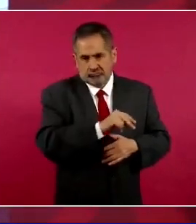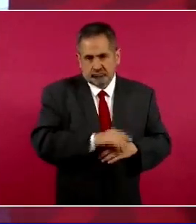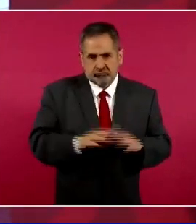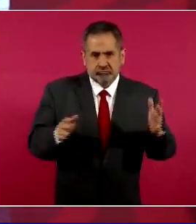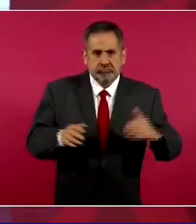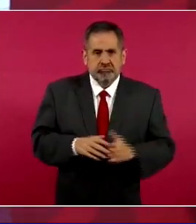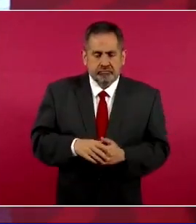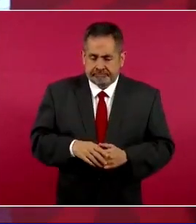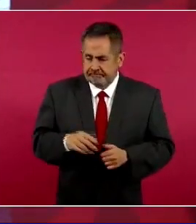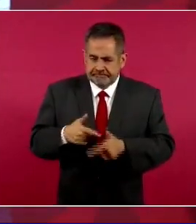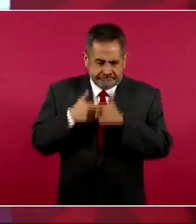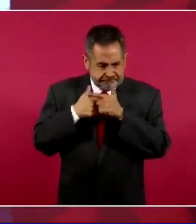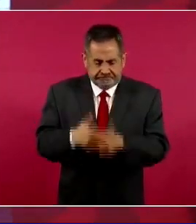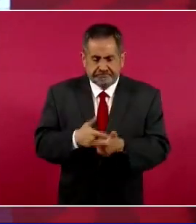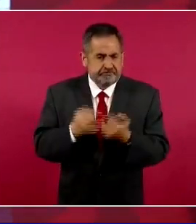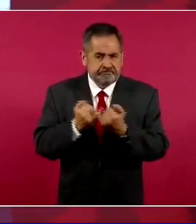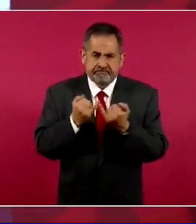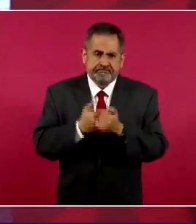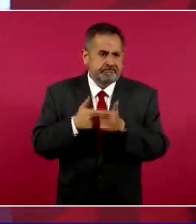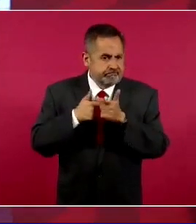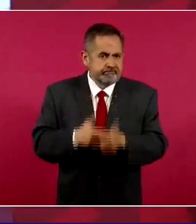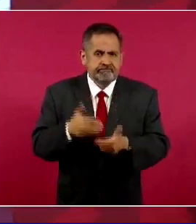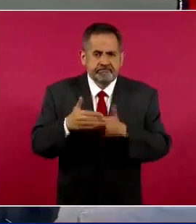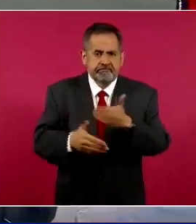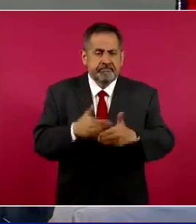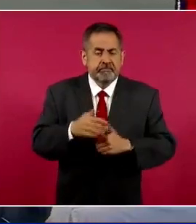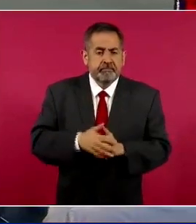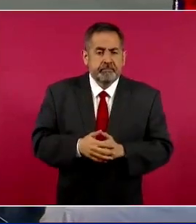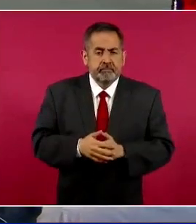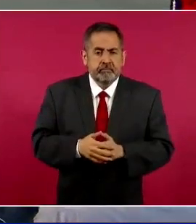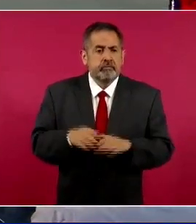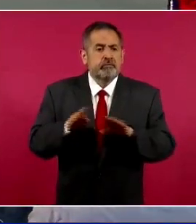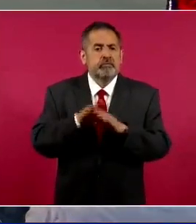como voy a seguir planteando lo de Assange,